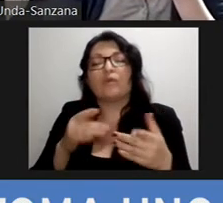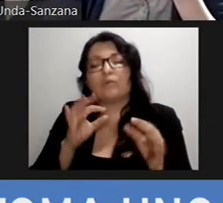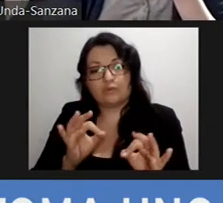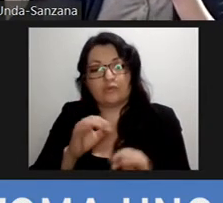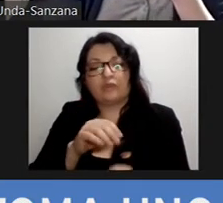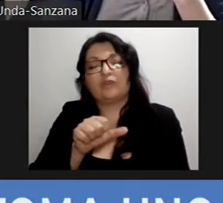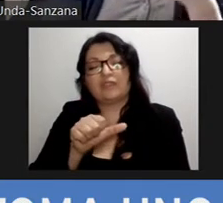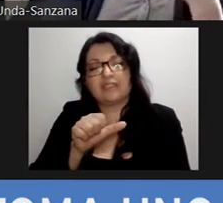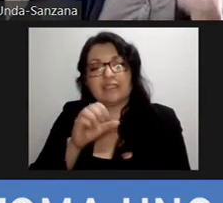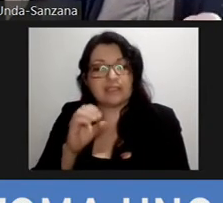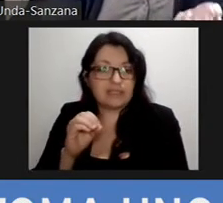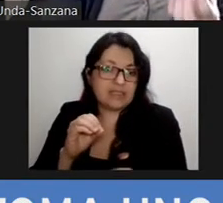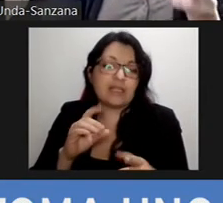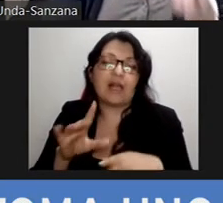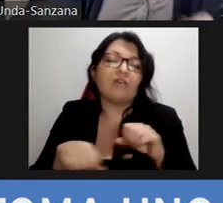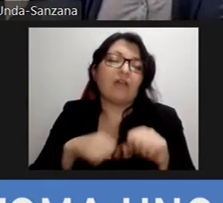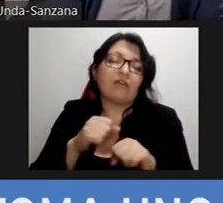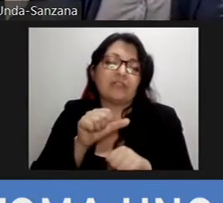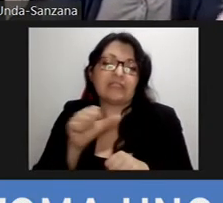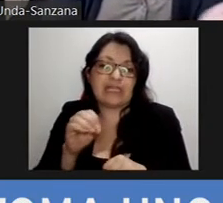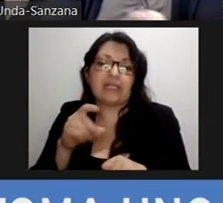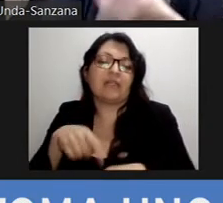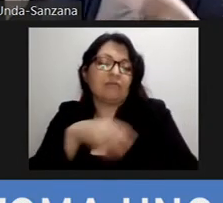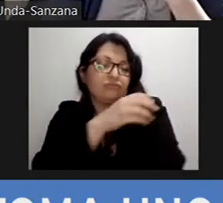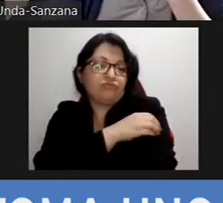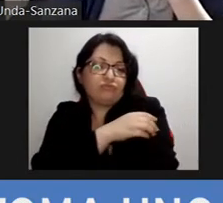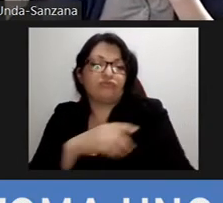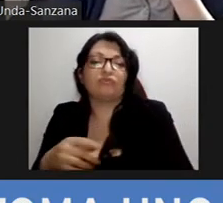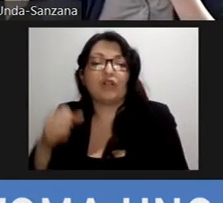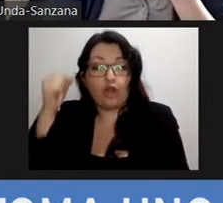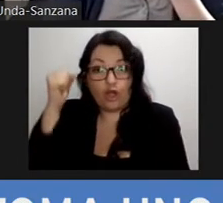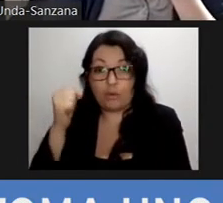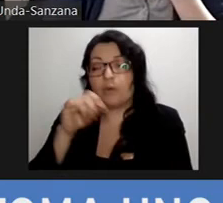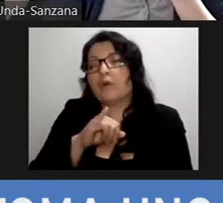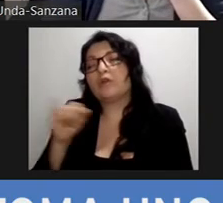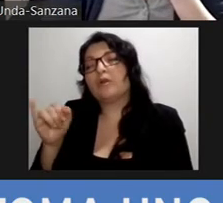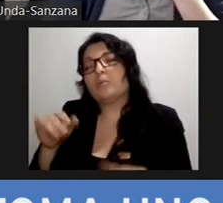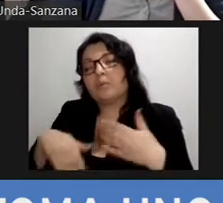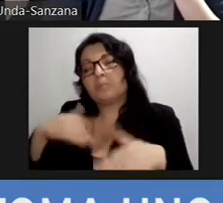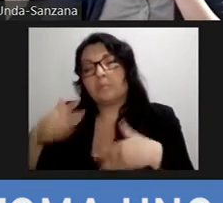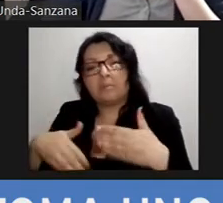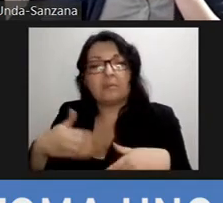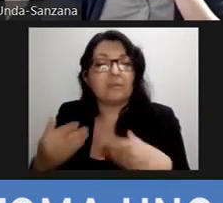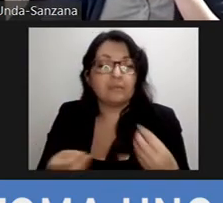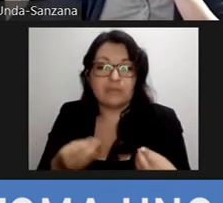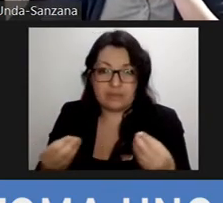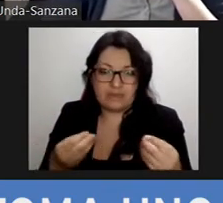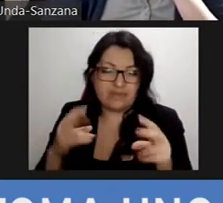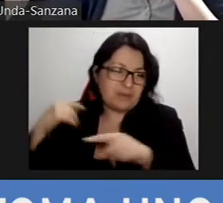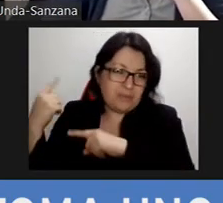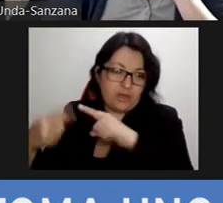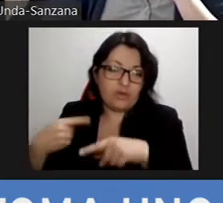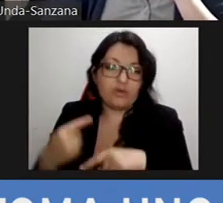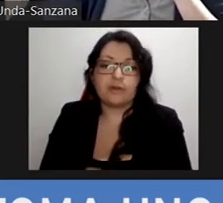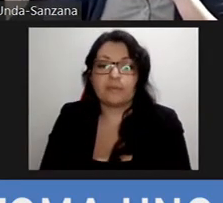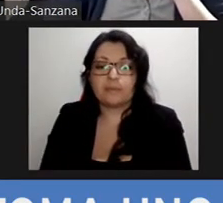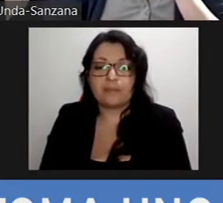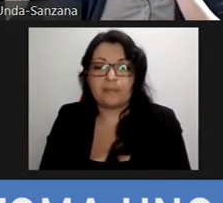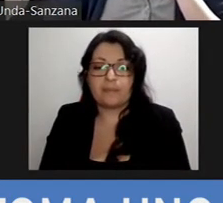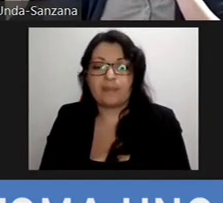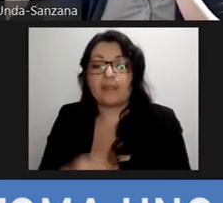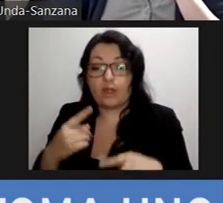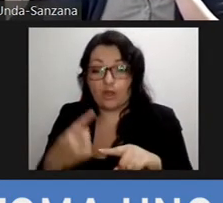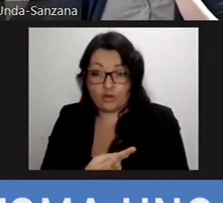la región de Coquimbo. Volviendo un momento atrás, pero dándole continuidad a la historia, si miramos nuevamente la